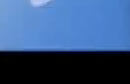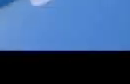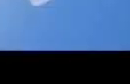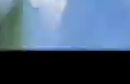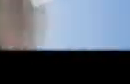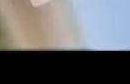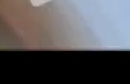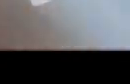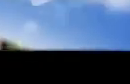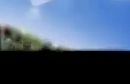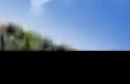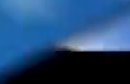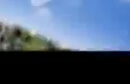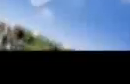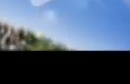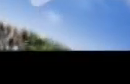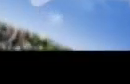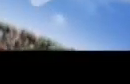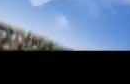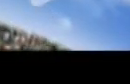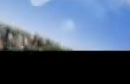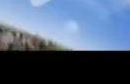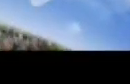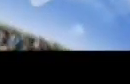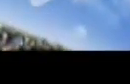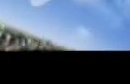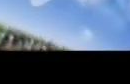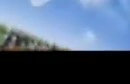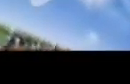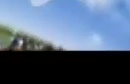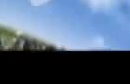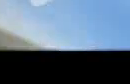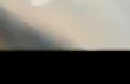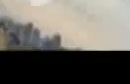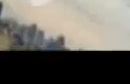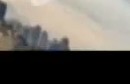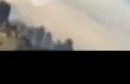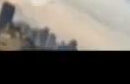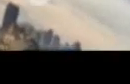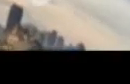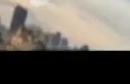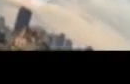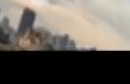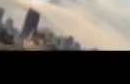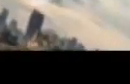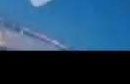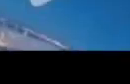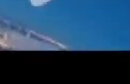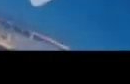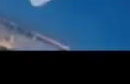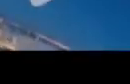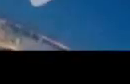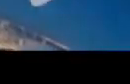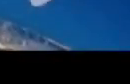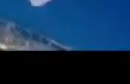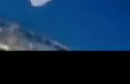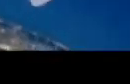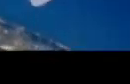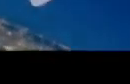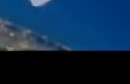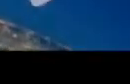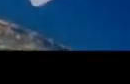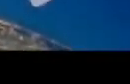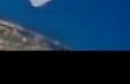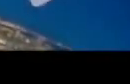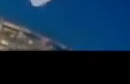Esta semana, en Serbia, usan cerdos domésticos para roturar el suelo y generar zonas pantanosas. En China, surge